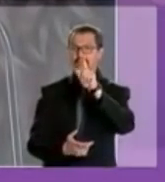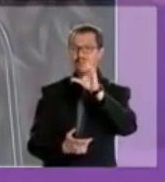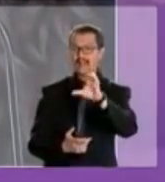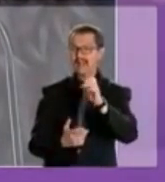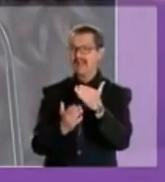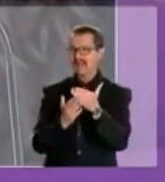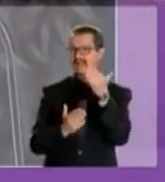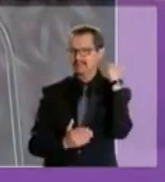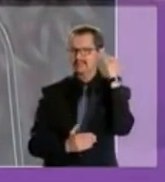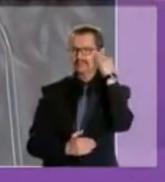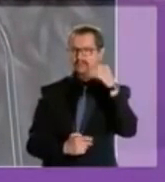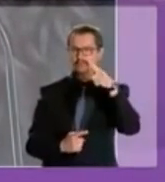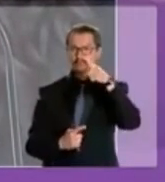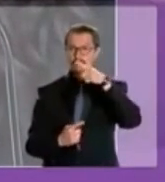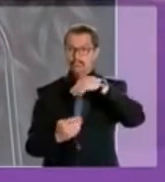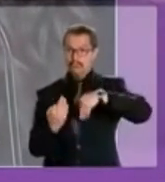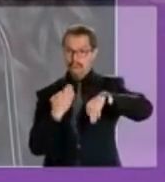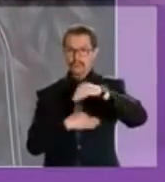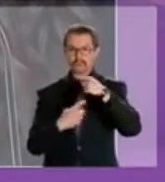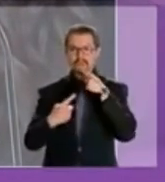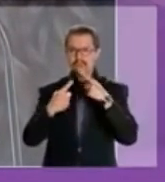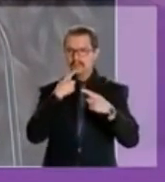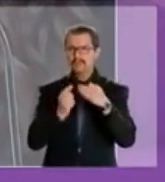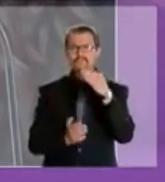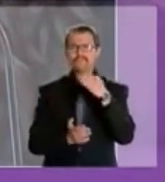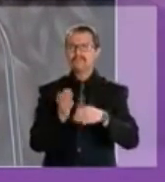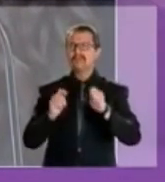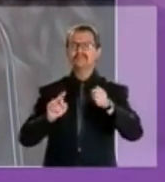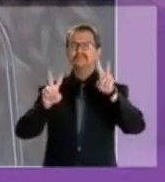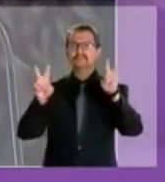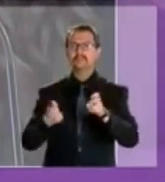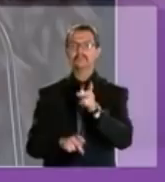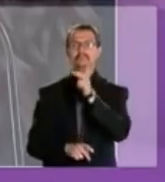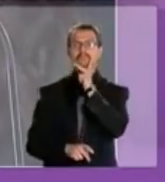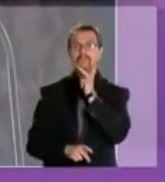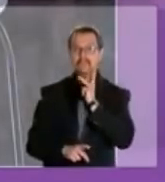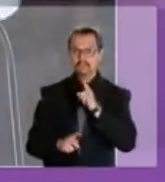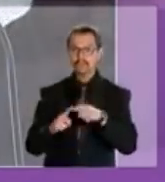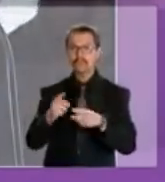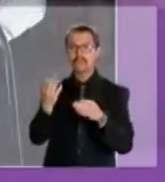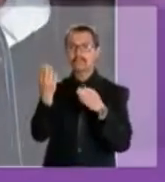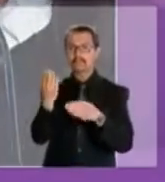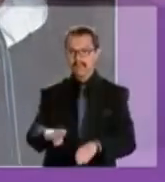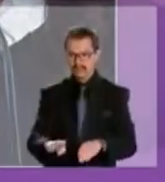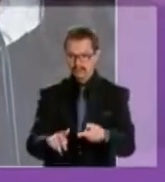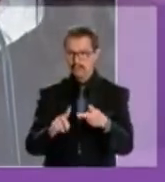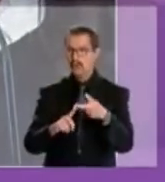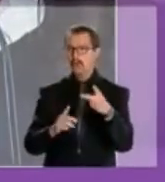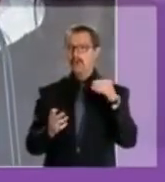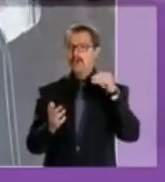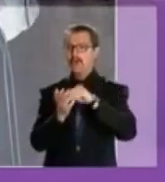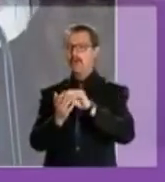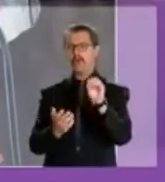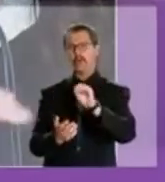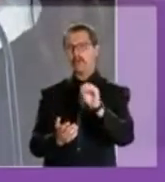y no estaba metido ahí ni el petróleo ni los bancos y usted los pondría digamos en